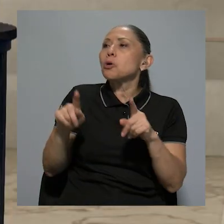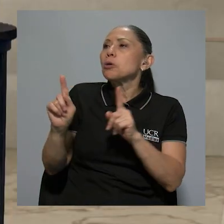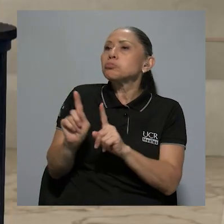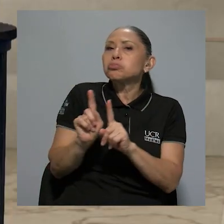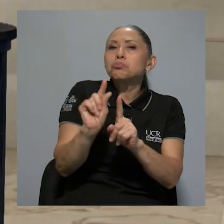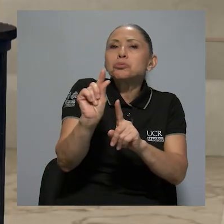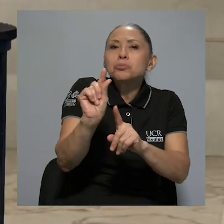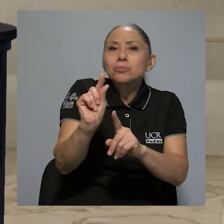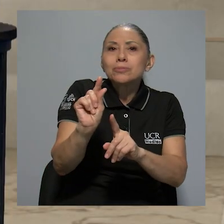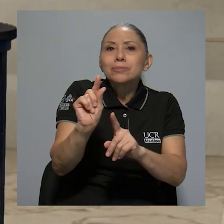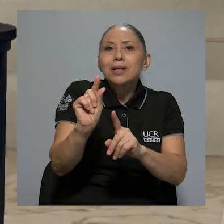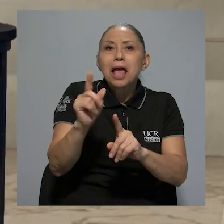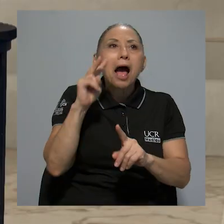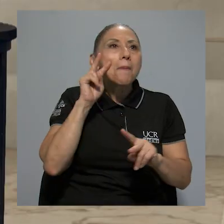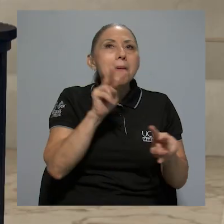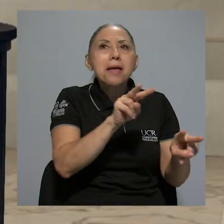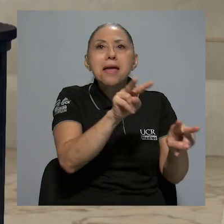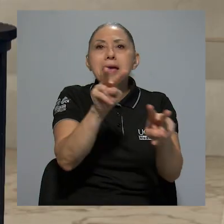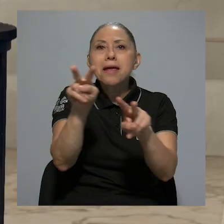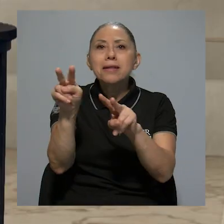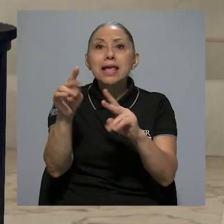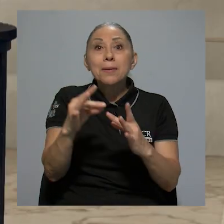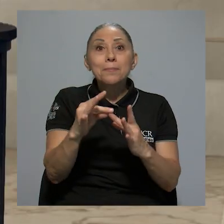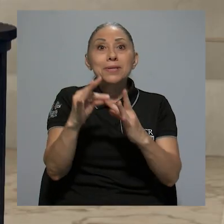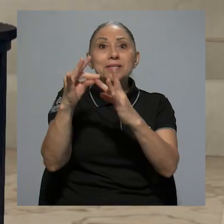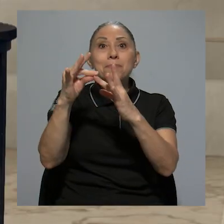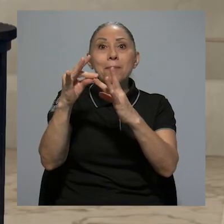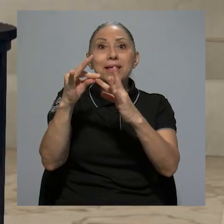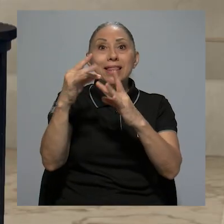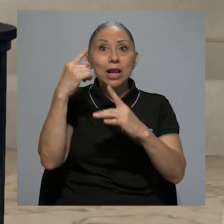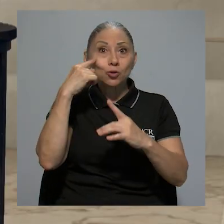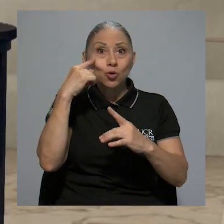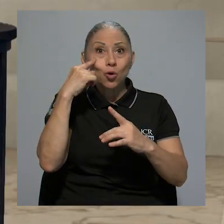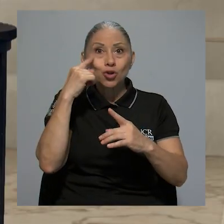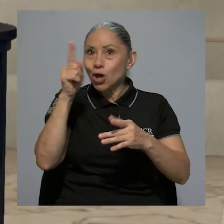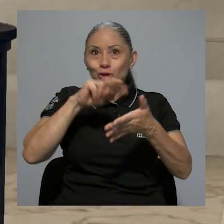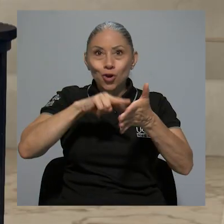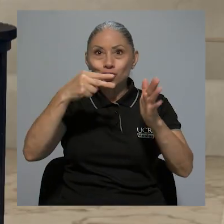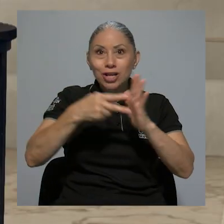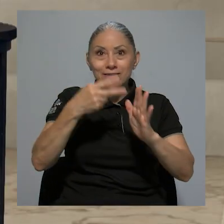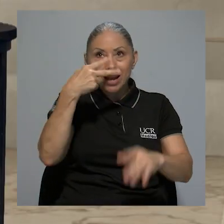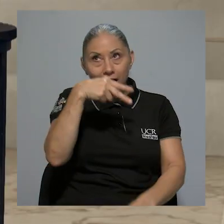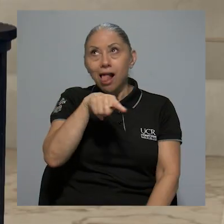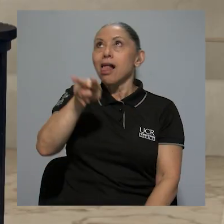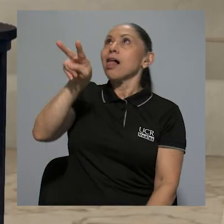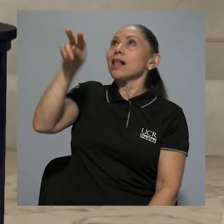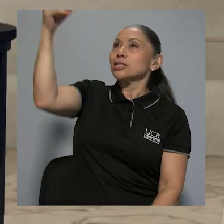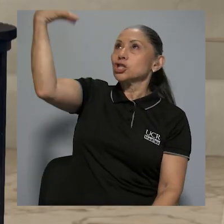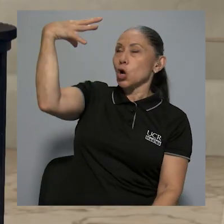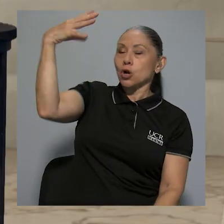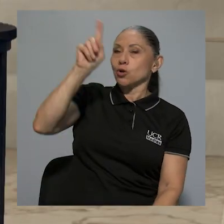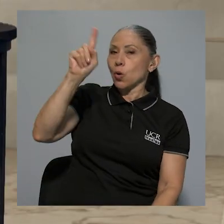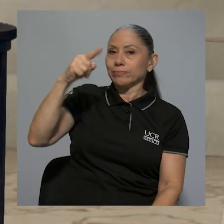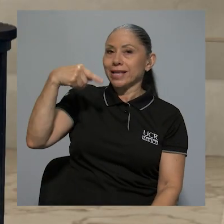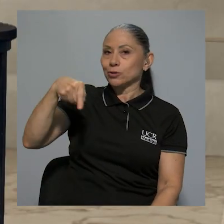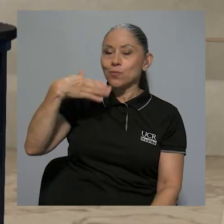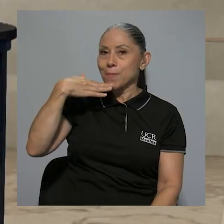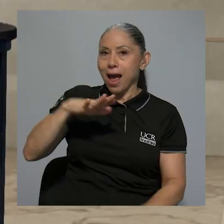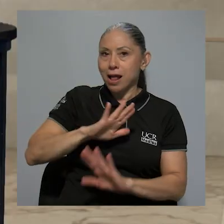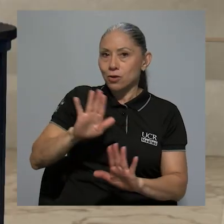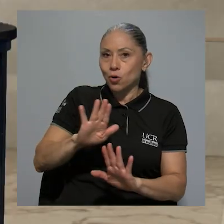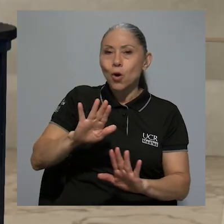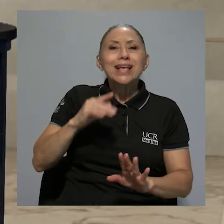y sobre todo en sus ojos. Y no significa que tenemos que volver a ver directamente al sol, ¿verdad? Porque obviamente esto va a generar un efecto negativo.